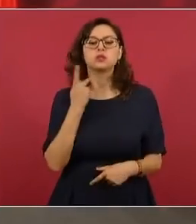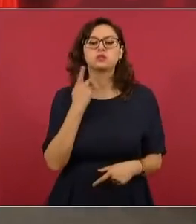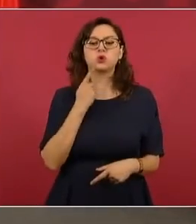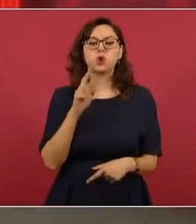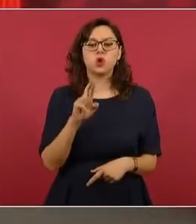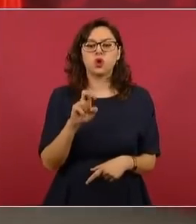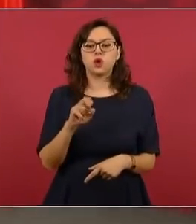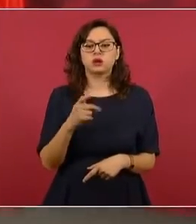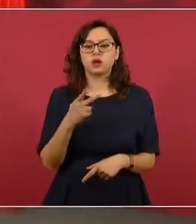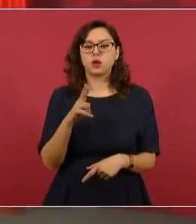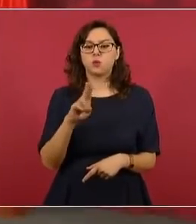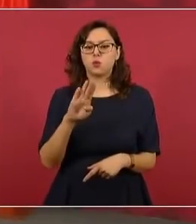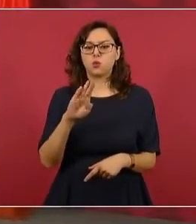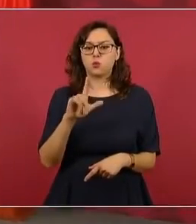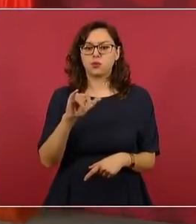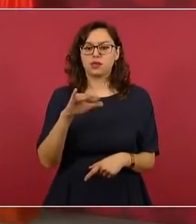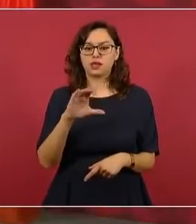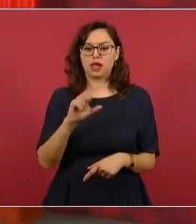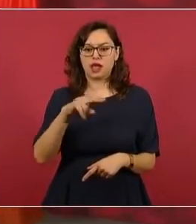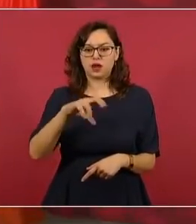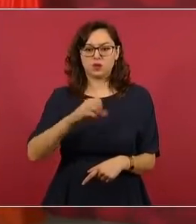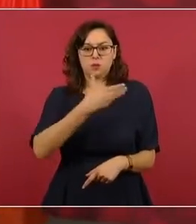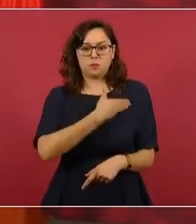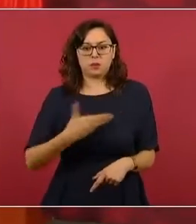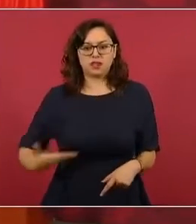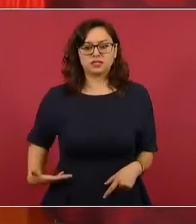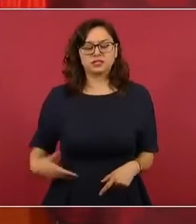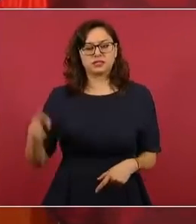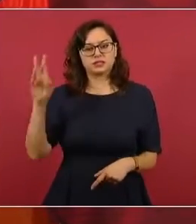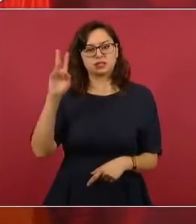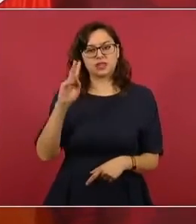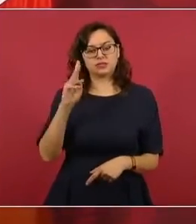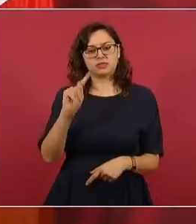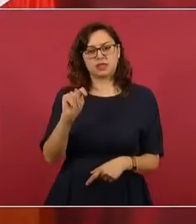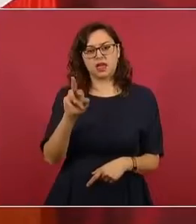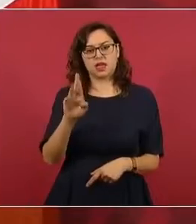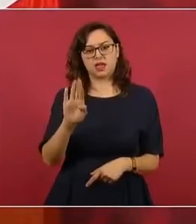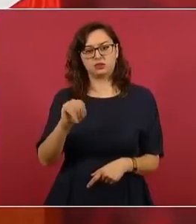el presidente Trump. ¿Pero por qué ese cambio ahora?